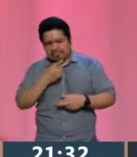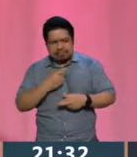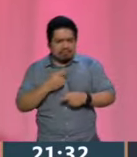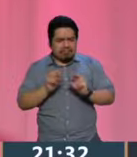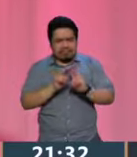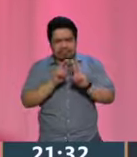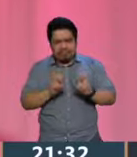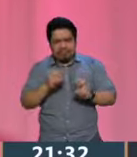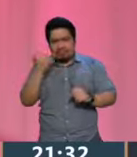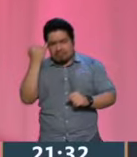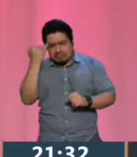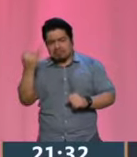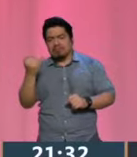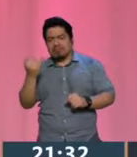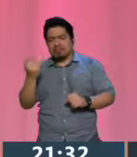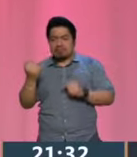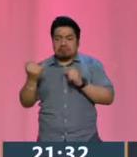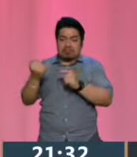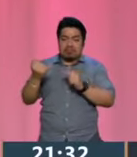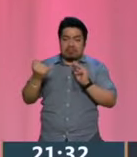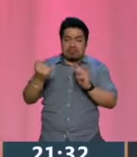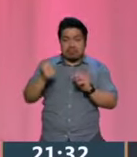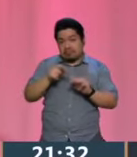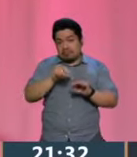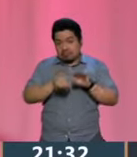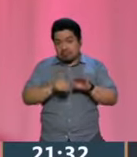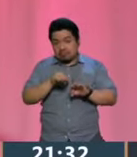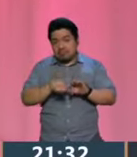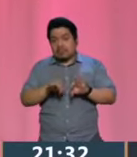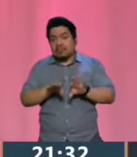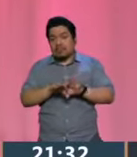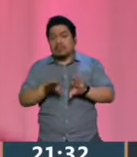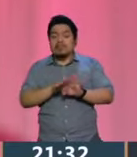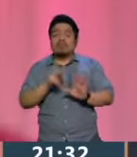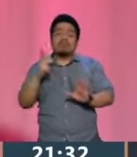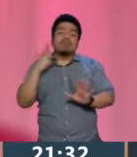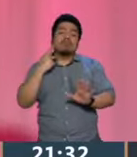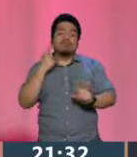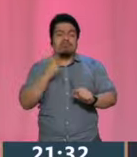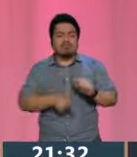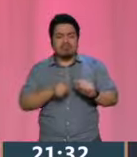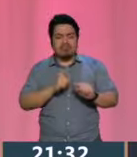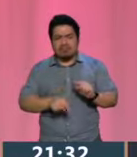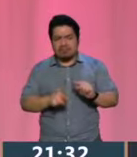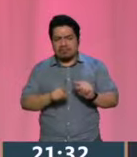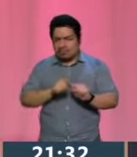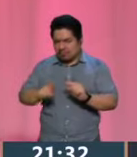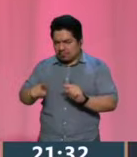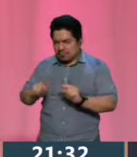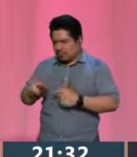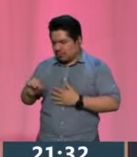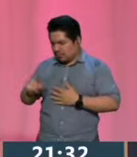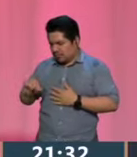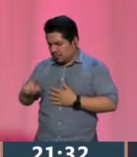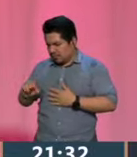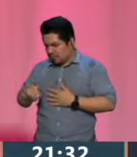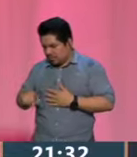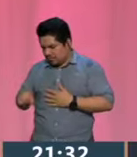tema ideológico, que yo creo que es a lo que le apuesta, ¿no? A la despolitización, que no es lo mismo que polarización. La